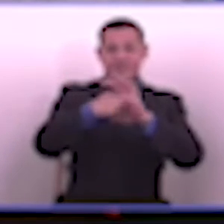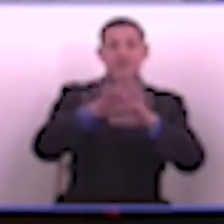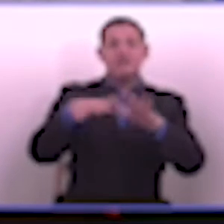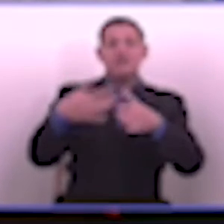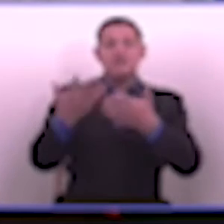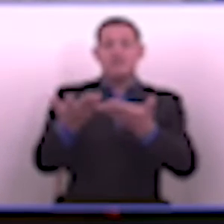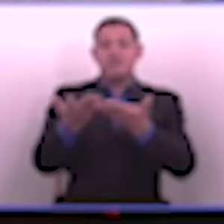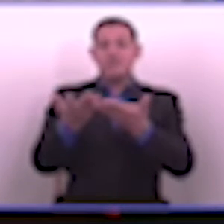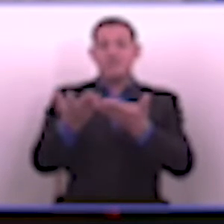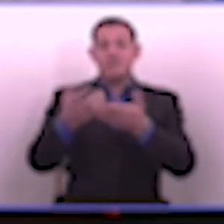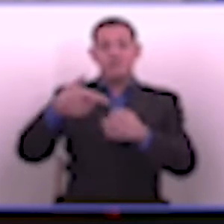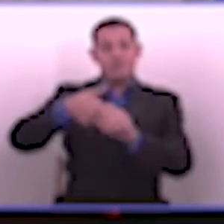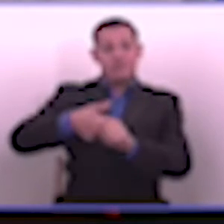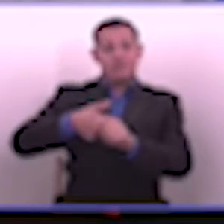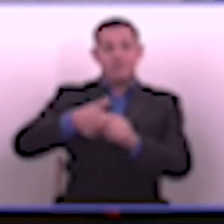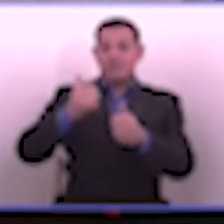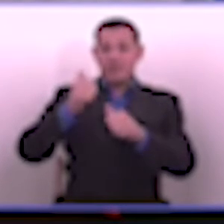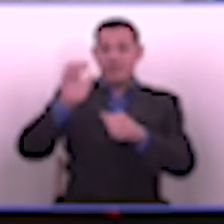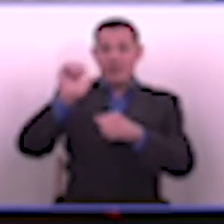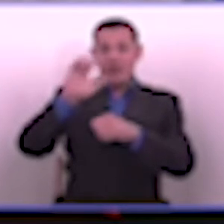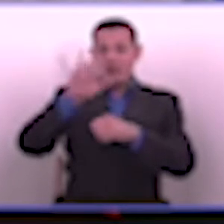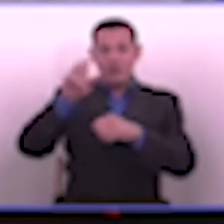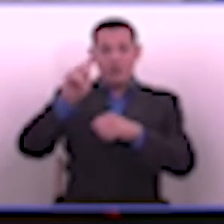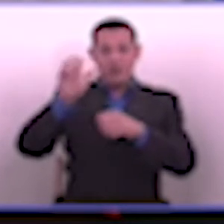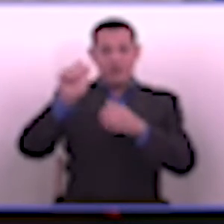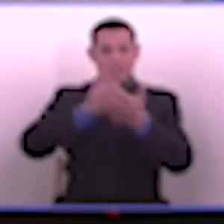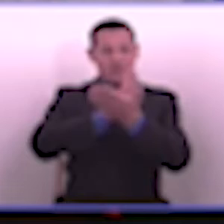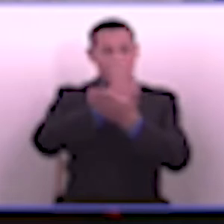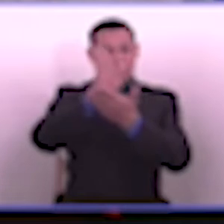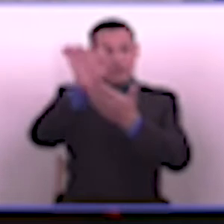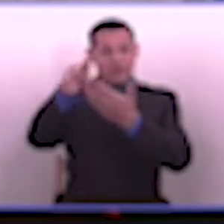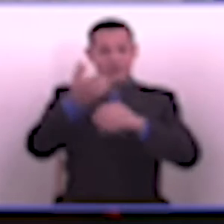el combustible de acajutla hasta san miguel